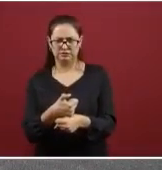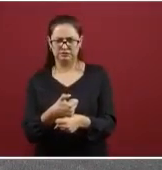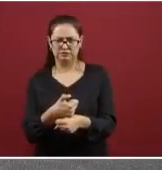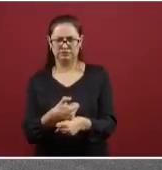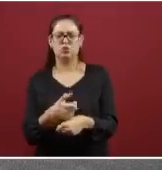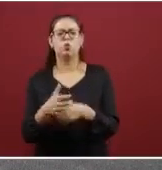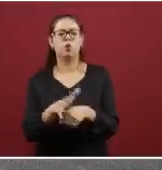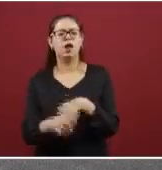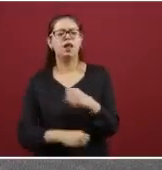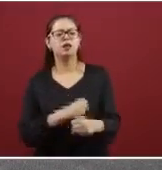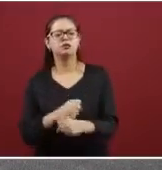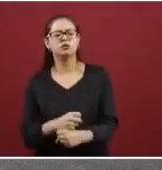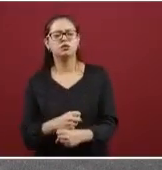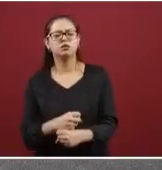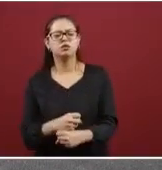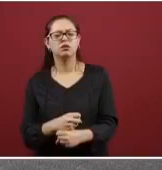¿eh? ¿En qué año?